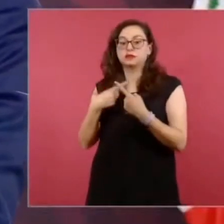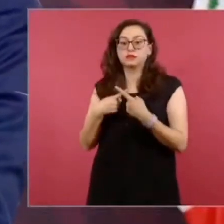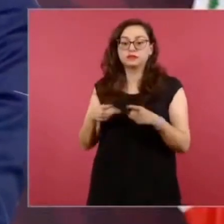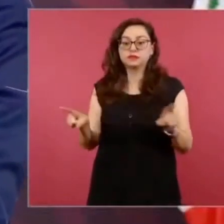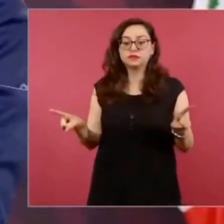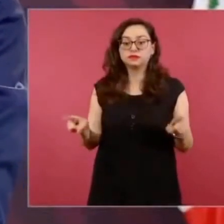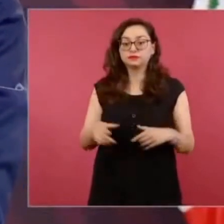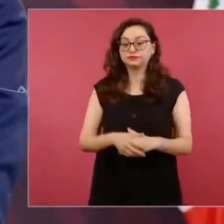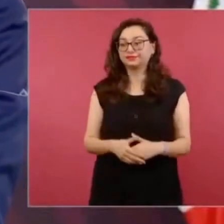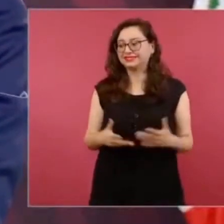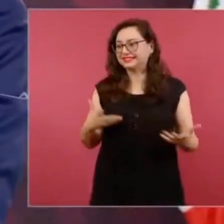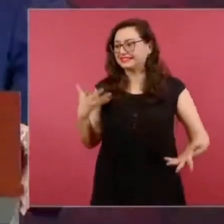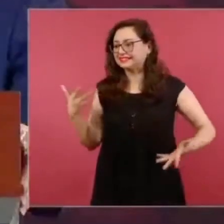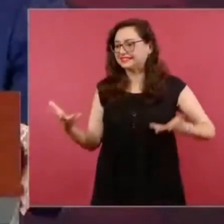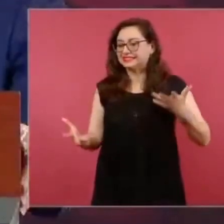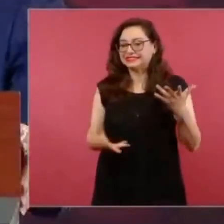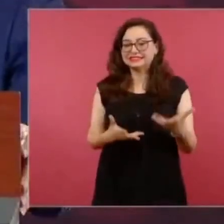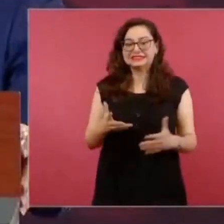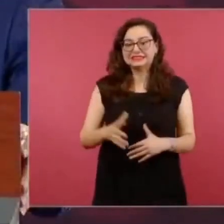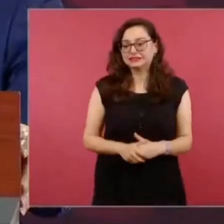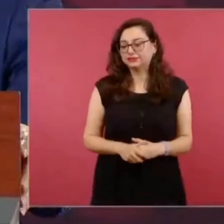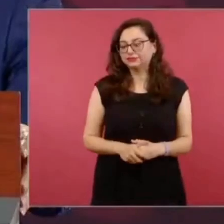échenle más agua a los frijoles.